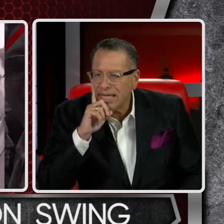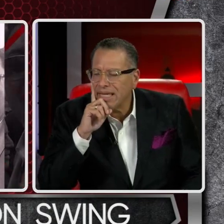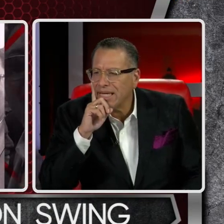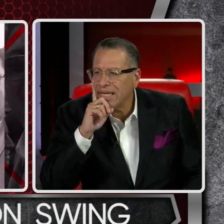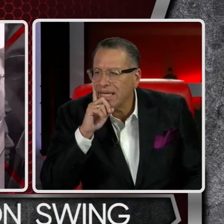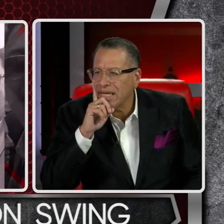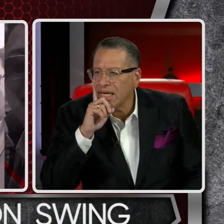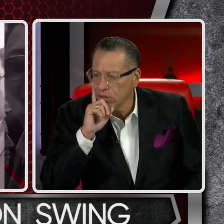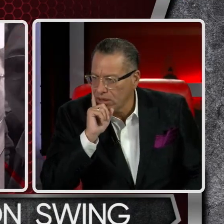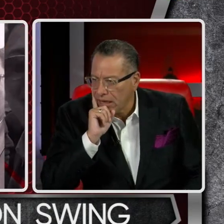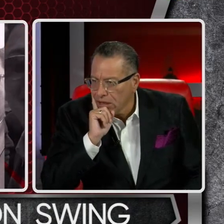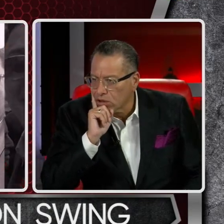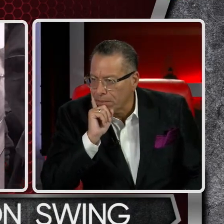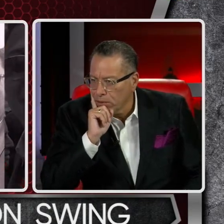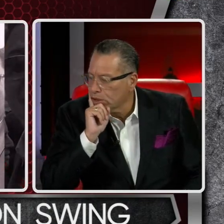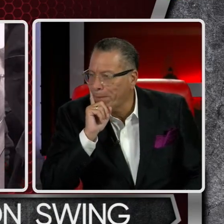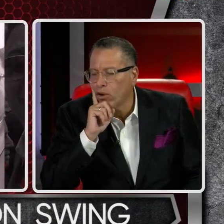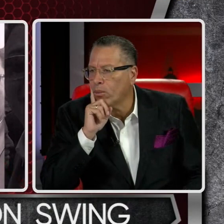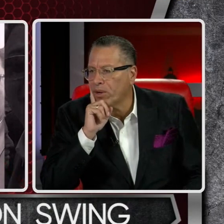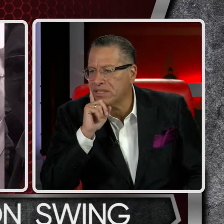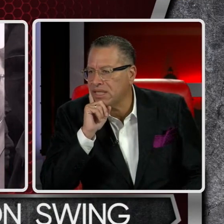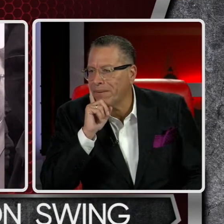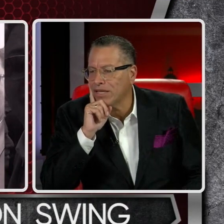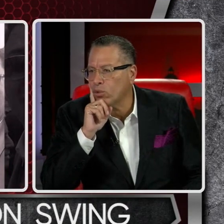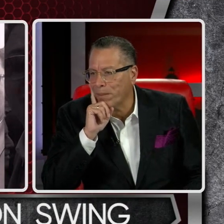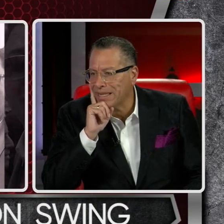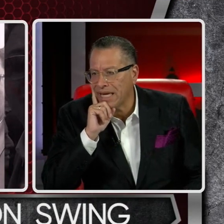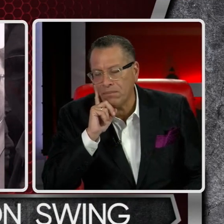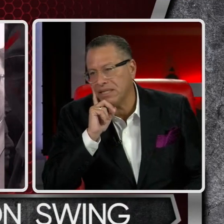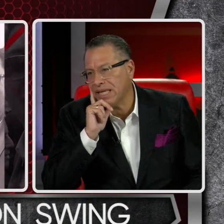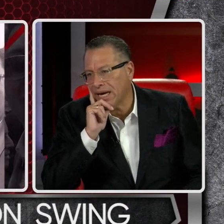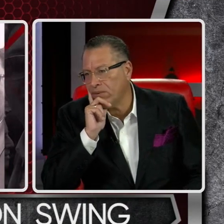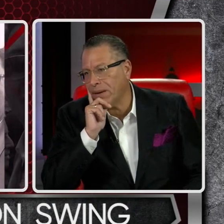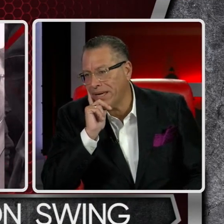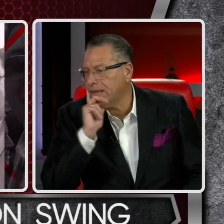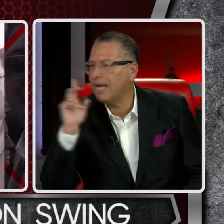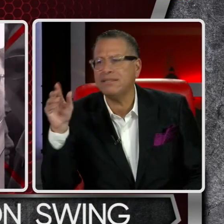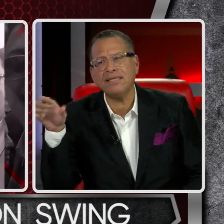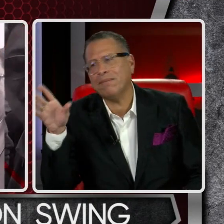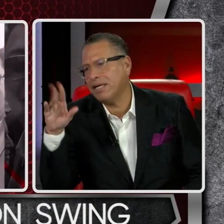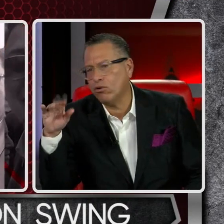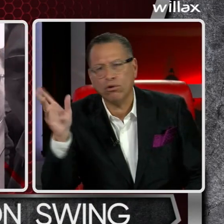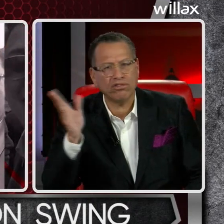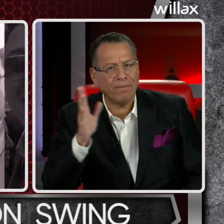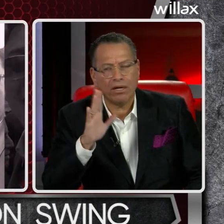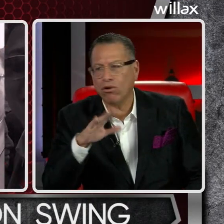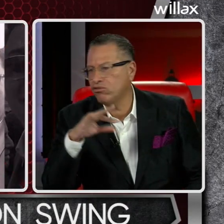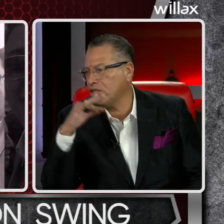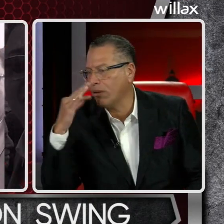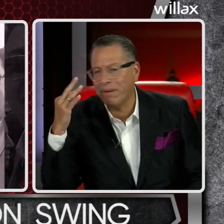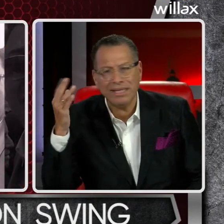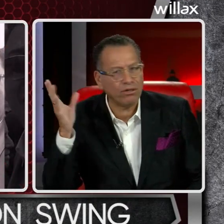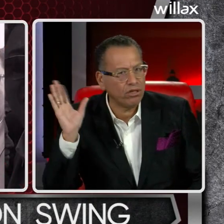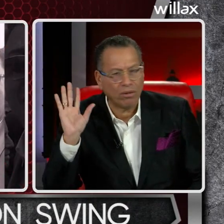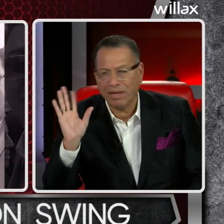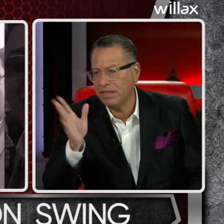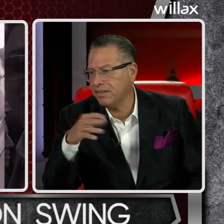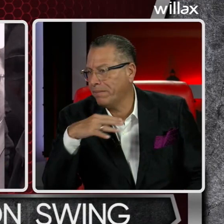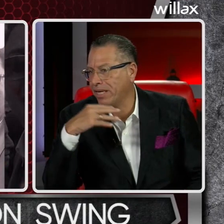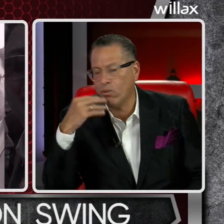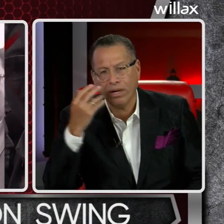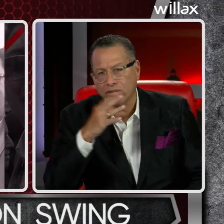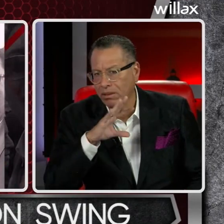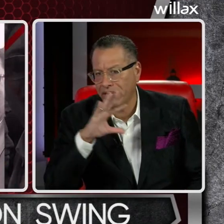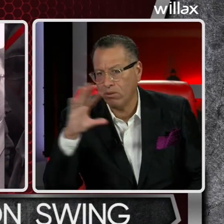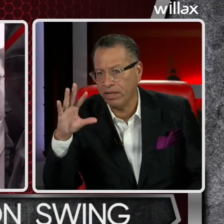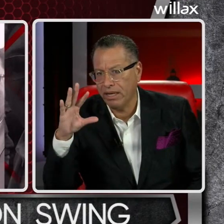abstenciones esto es delito tamp tampoco puedes llevar a tu pata inventarle Una vaina así sea no sea sea tu amante no sea tu amante